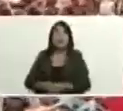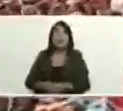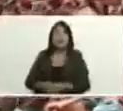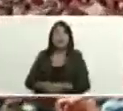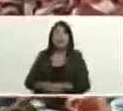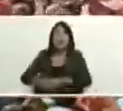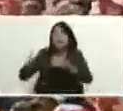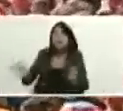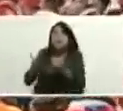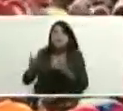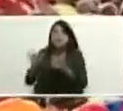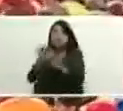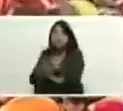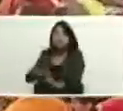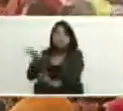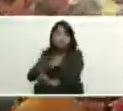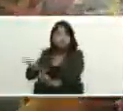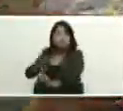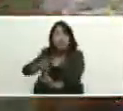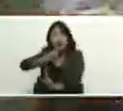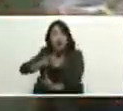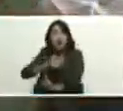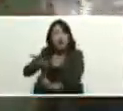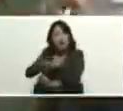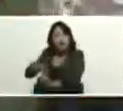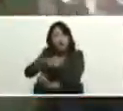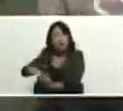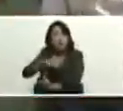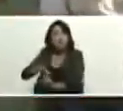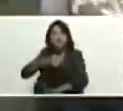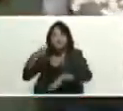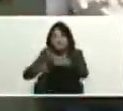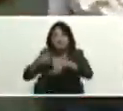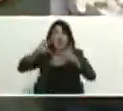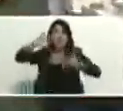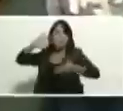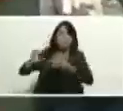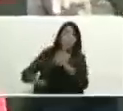odio, de intolerancia, de violencia.